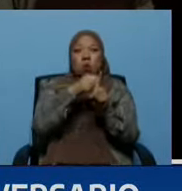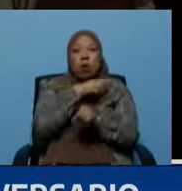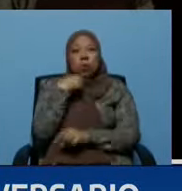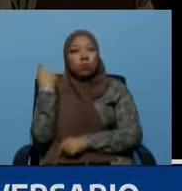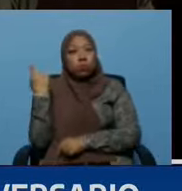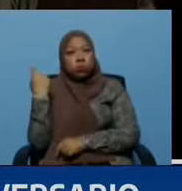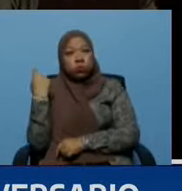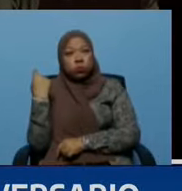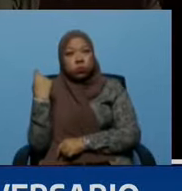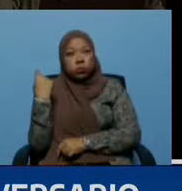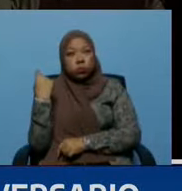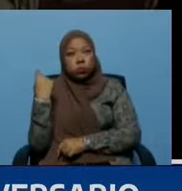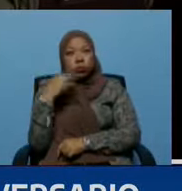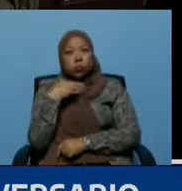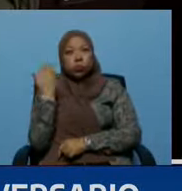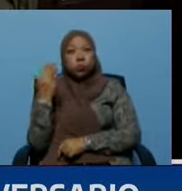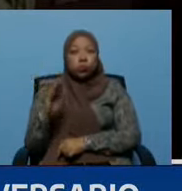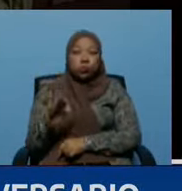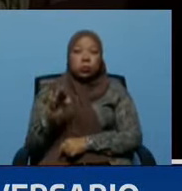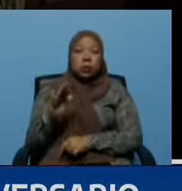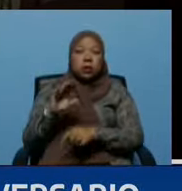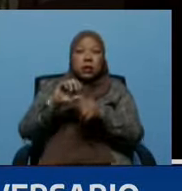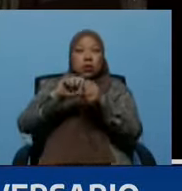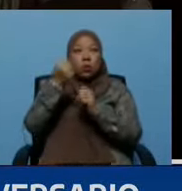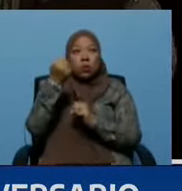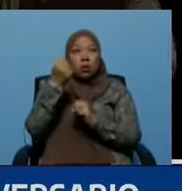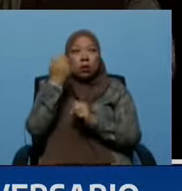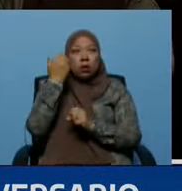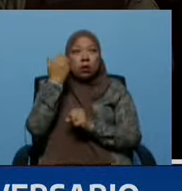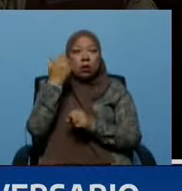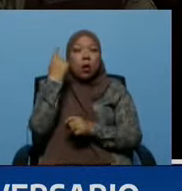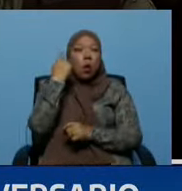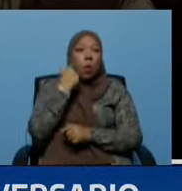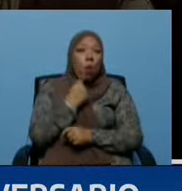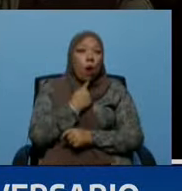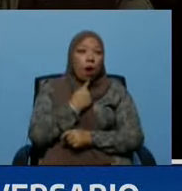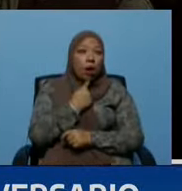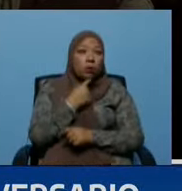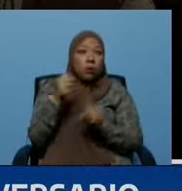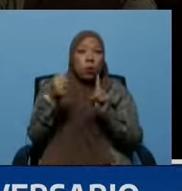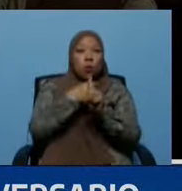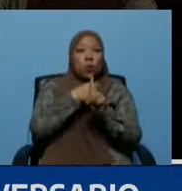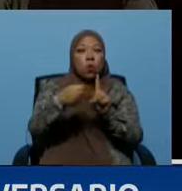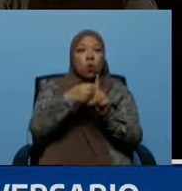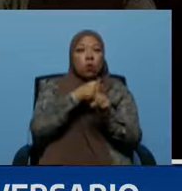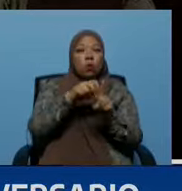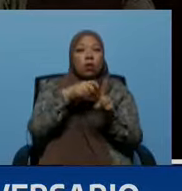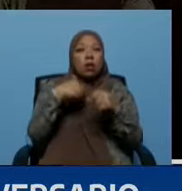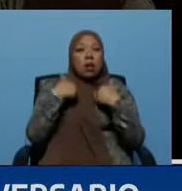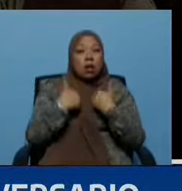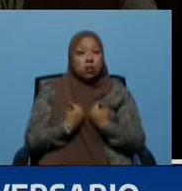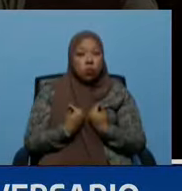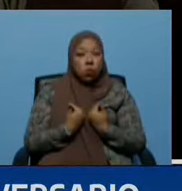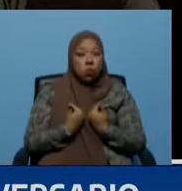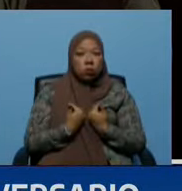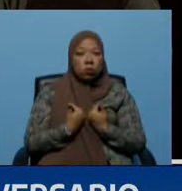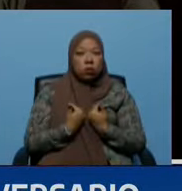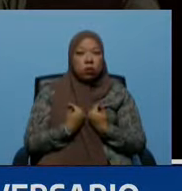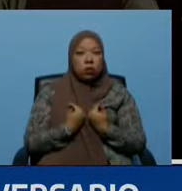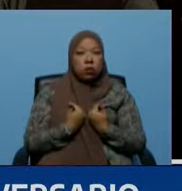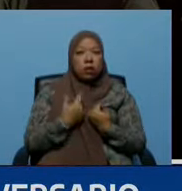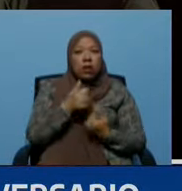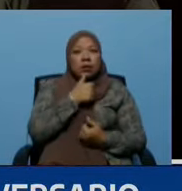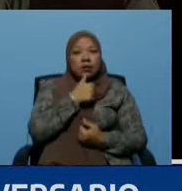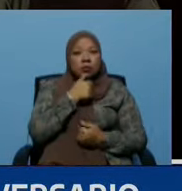degollarlo, cortarle el cuello. Luego le cortaron toda la cara y lo golpearon hasta que se cansaron. Estos